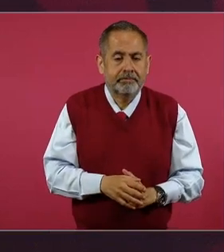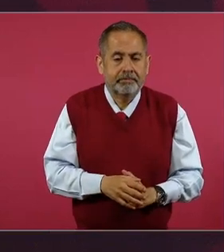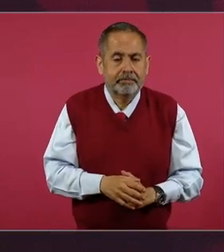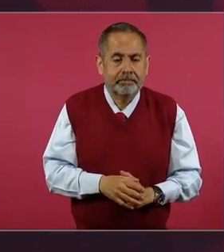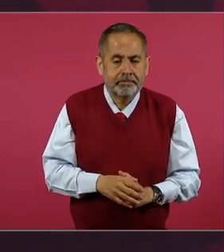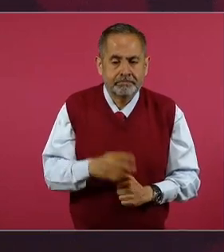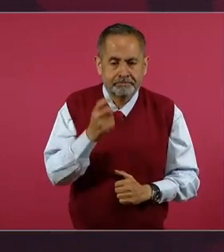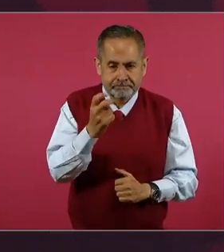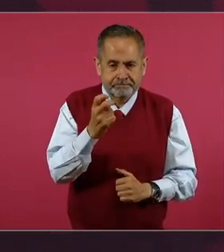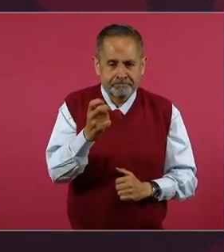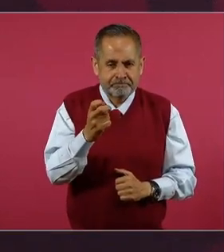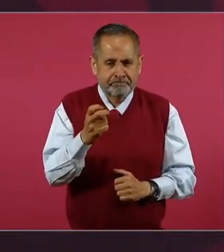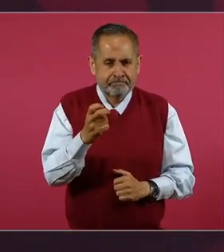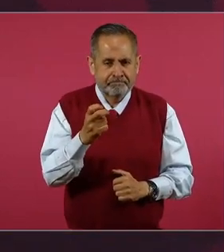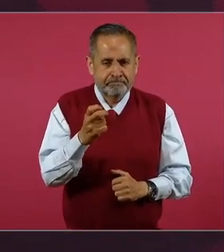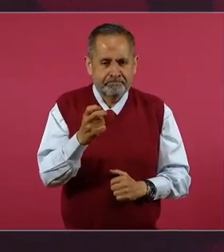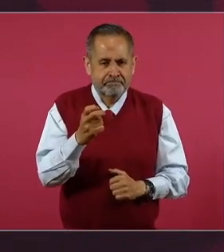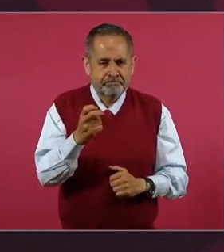se va a hacer este